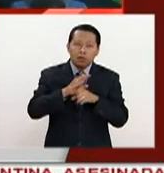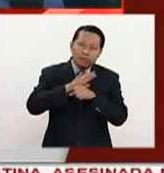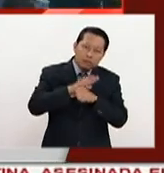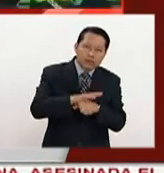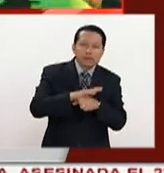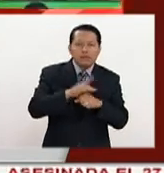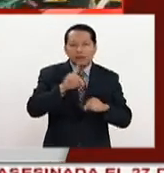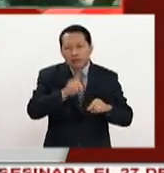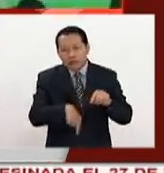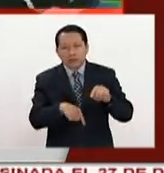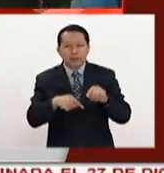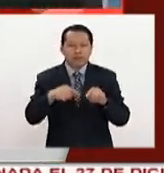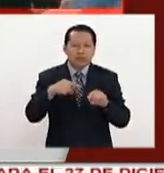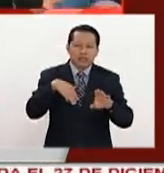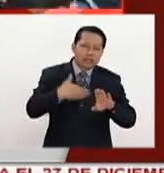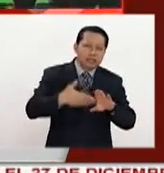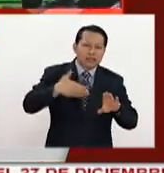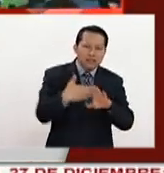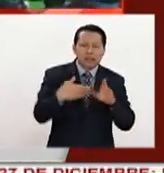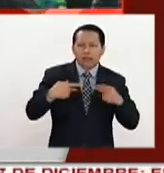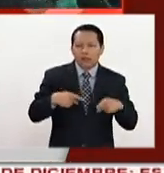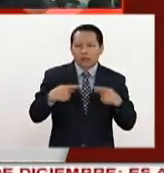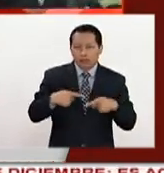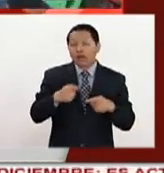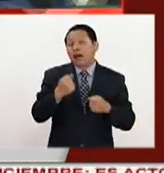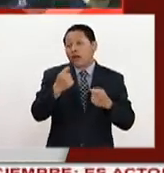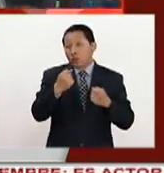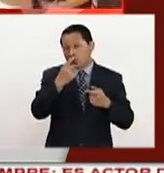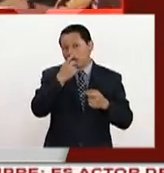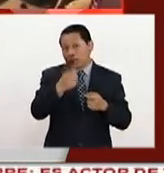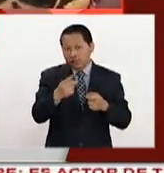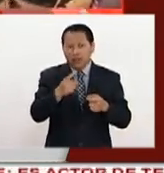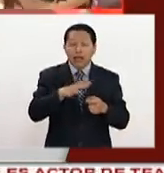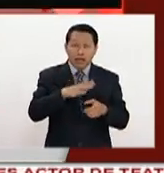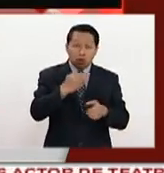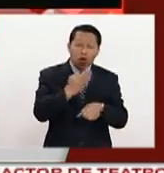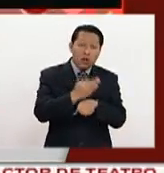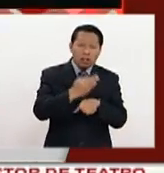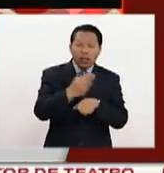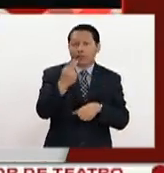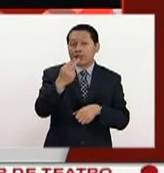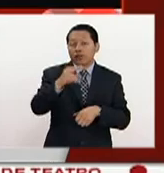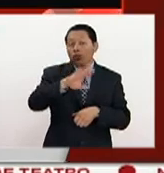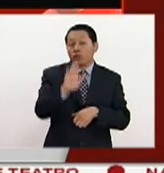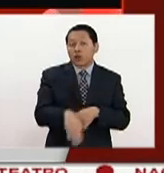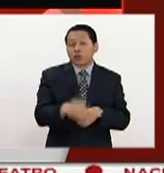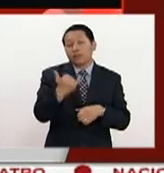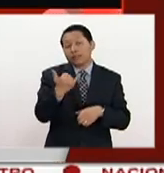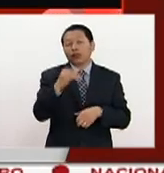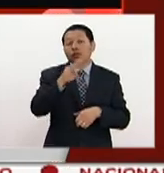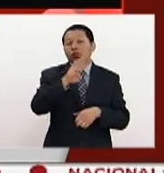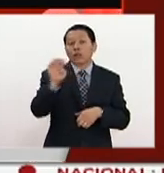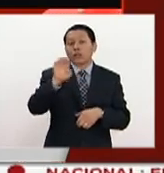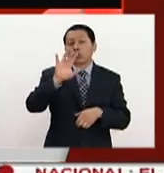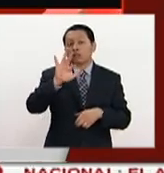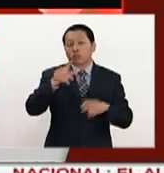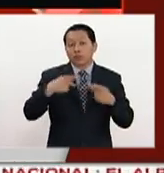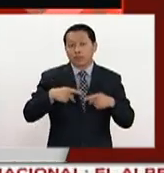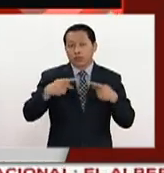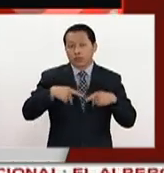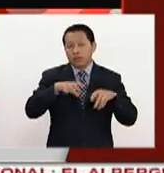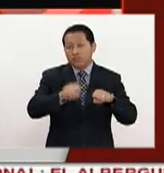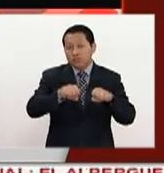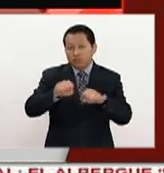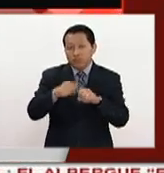represiones. Distintos medios de comunicación ya hablan hoy hasta de 25 muertos y casi 450 detenidos. Entonces,